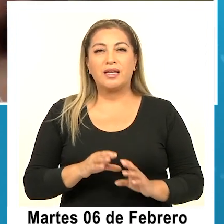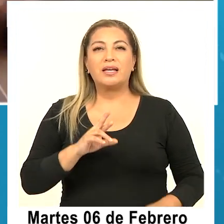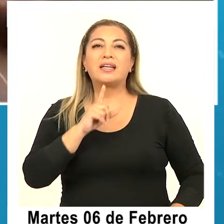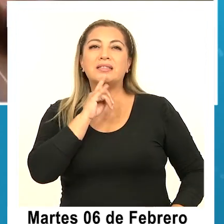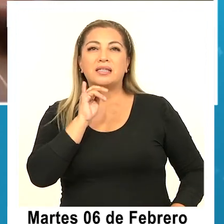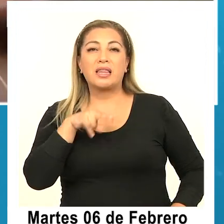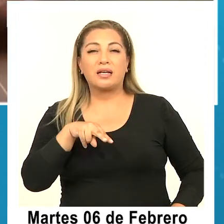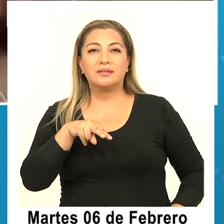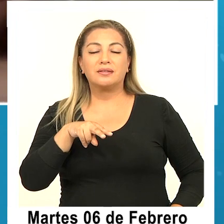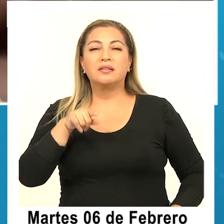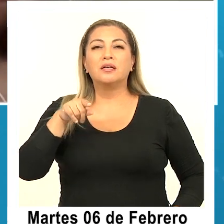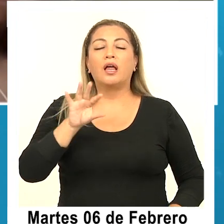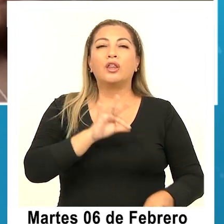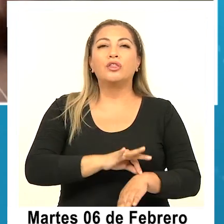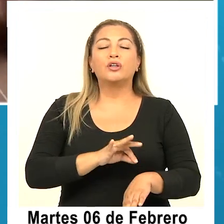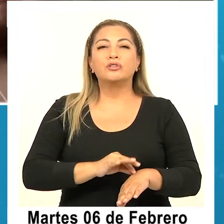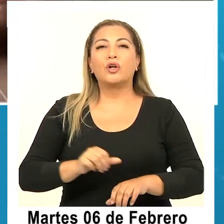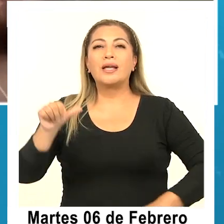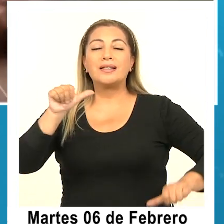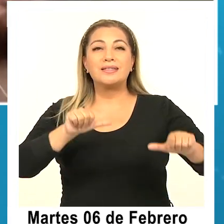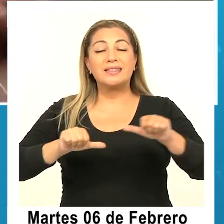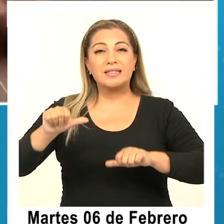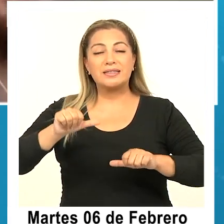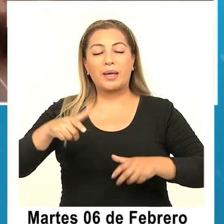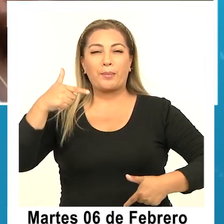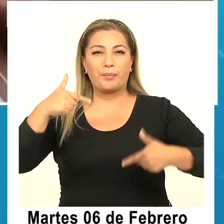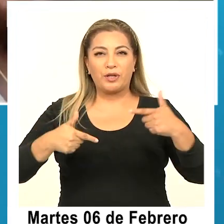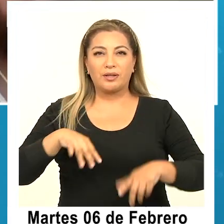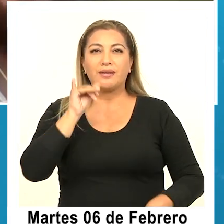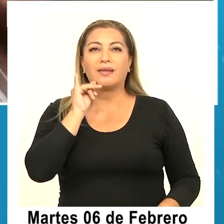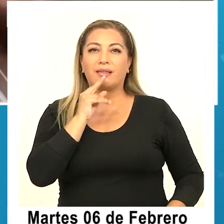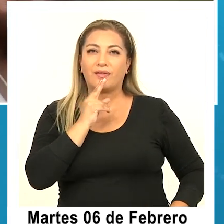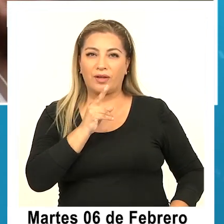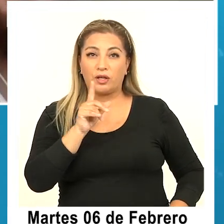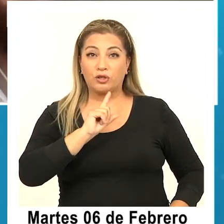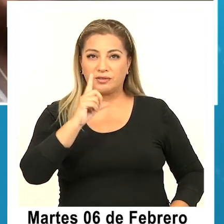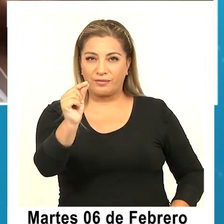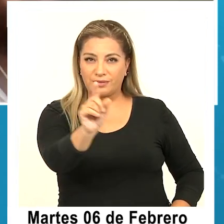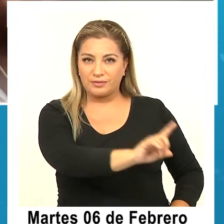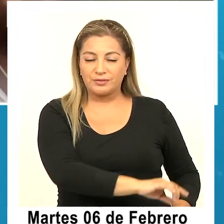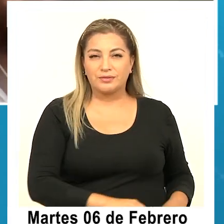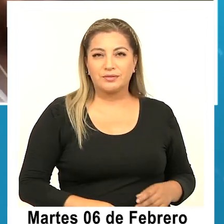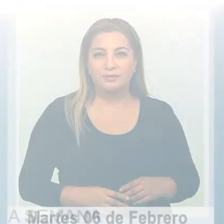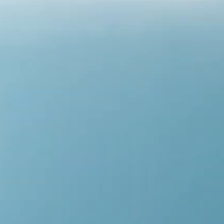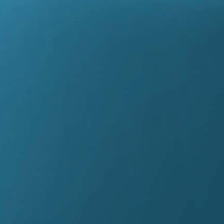Zamorano, ahí entonces, doctor en ciencias políticas aquí en Iquique Televisión. No se vaya.